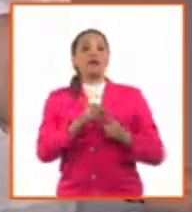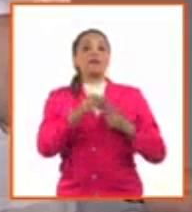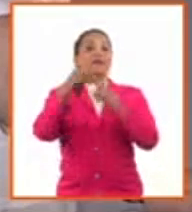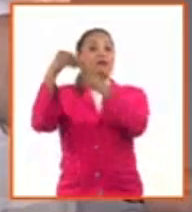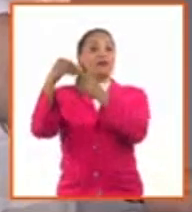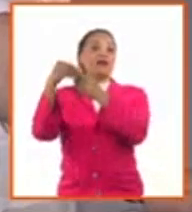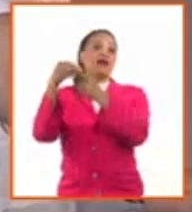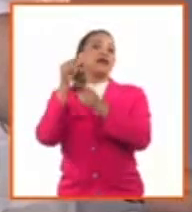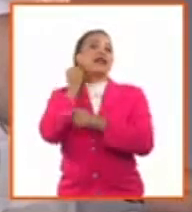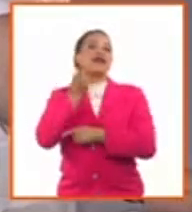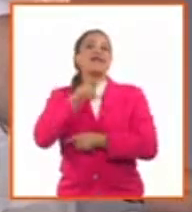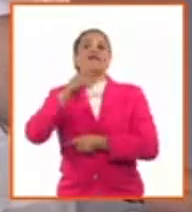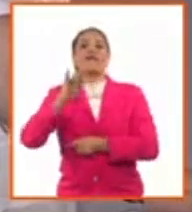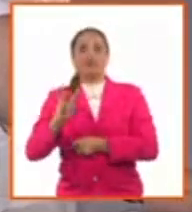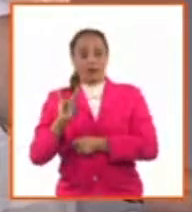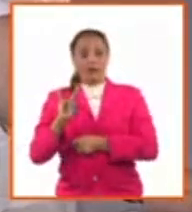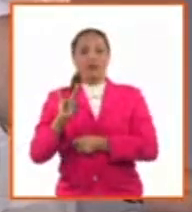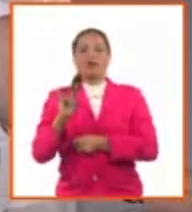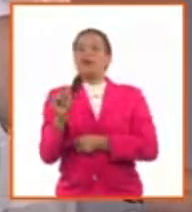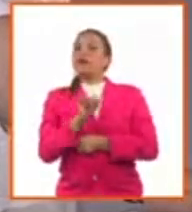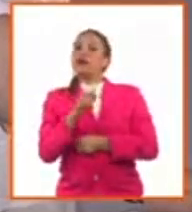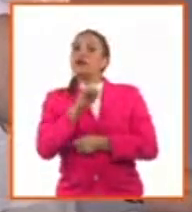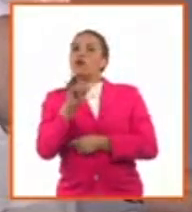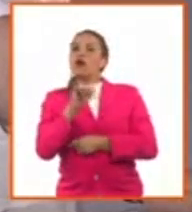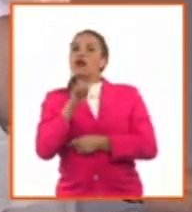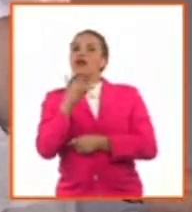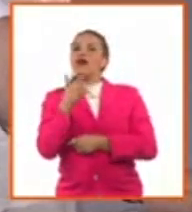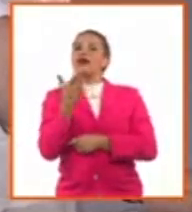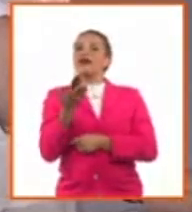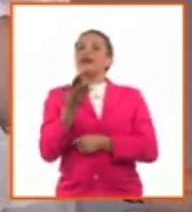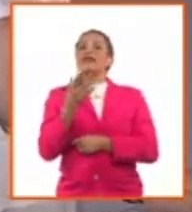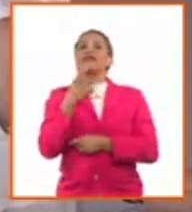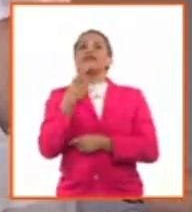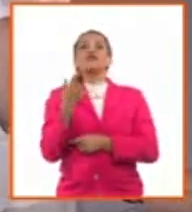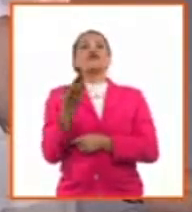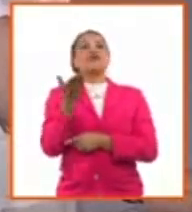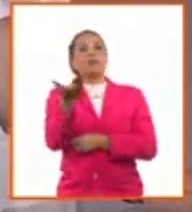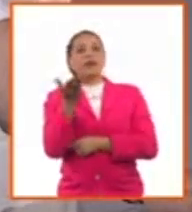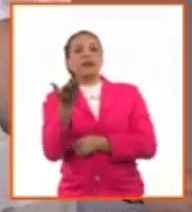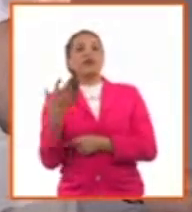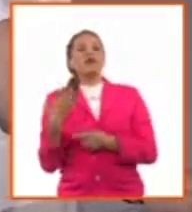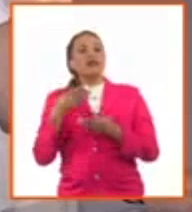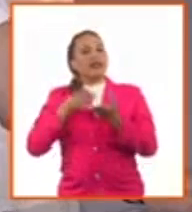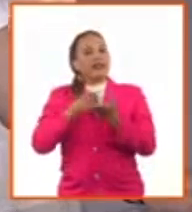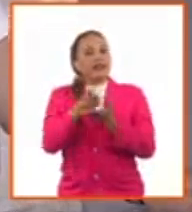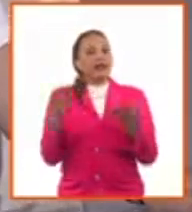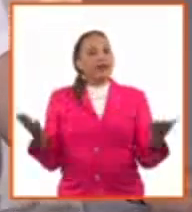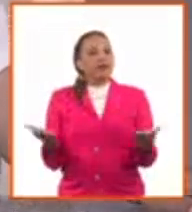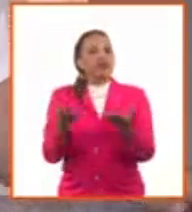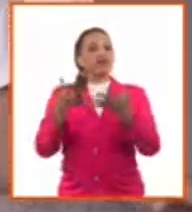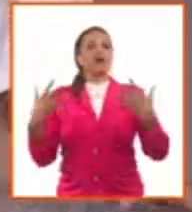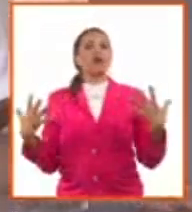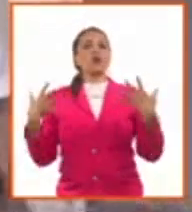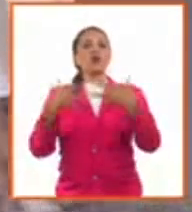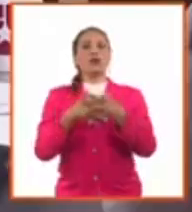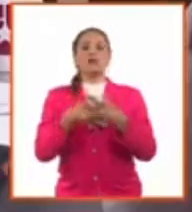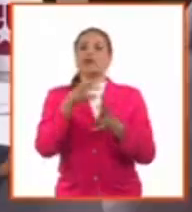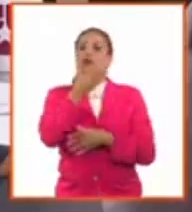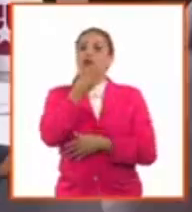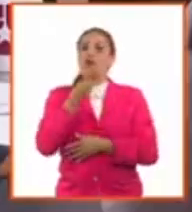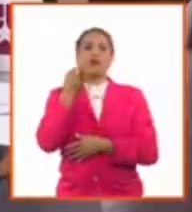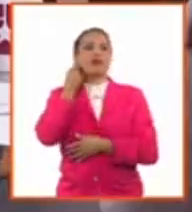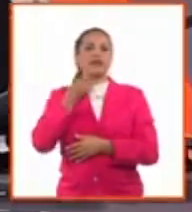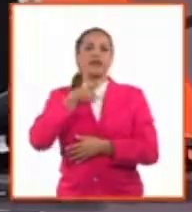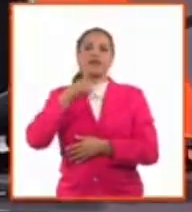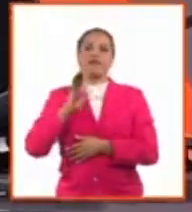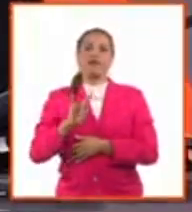al protagonismo estudiantil, sino que existe un pedido de seguir sumando fuerza joven a la construcción del proceso